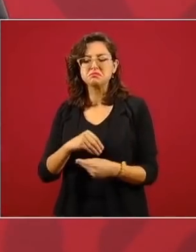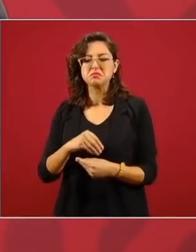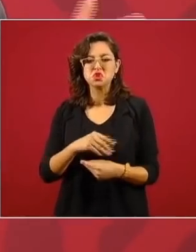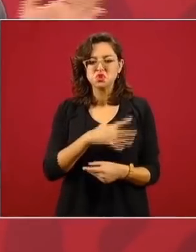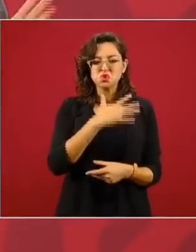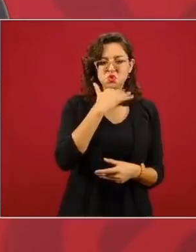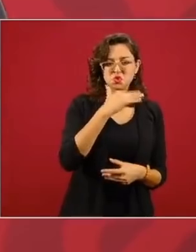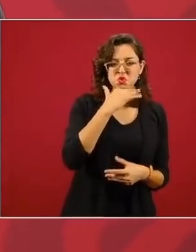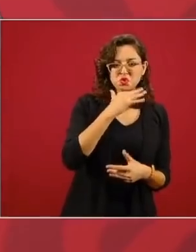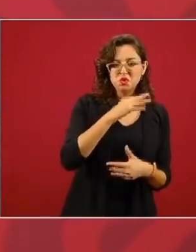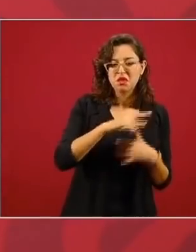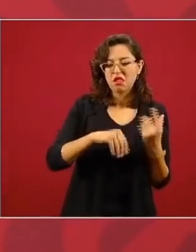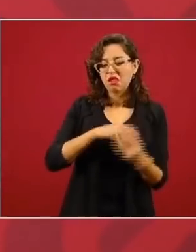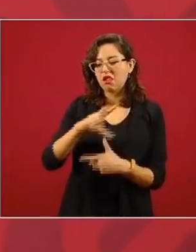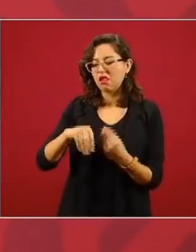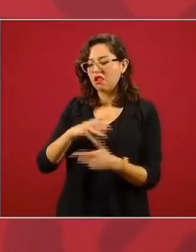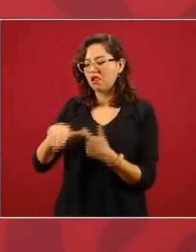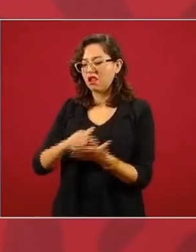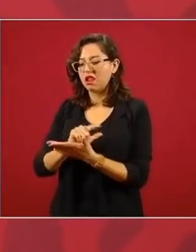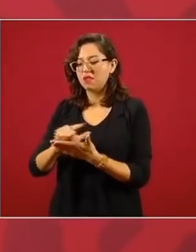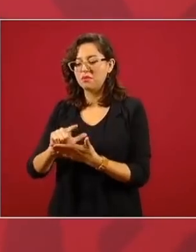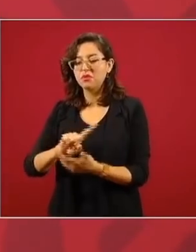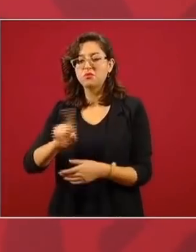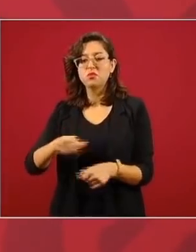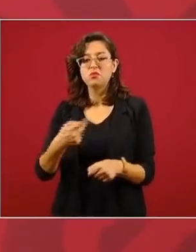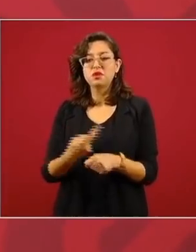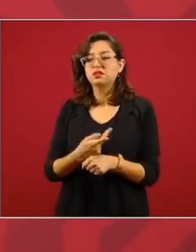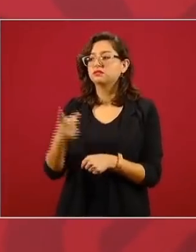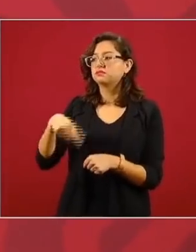terminaban los contribuyentes por no pagar